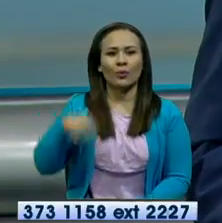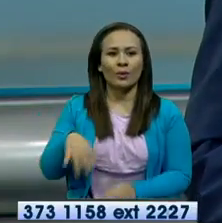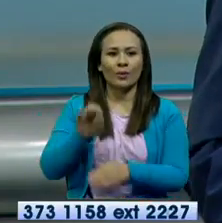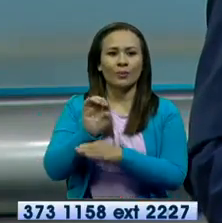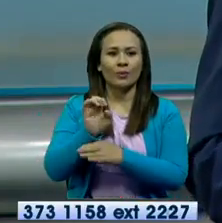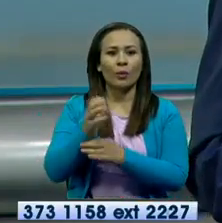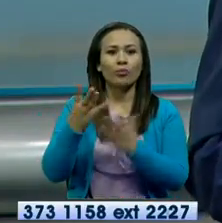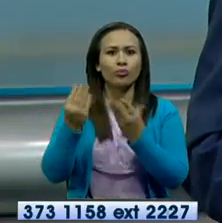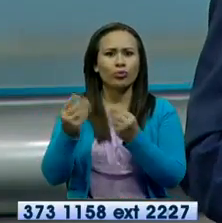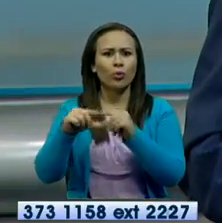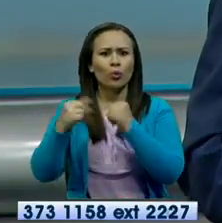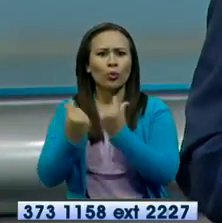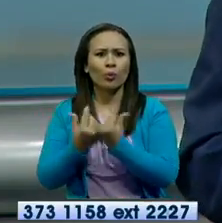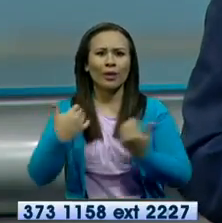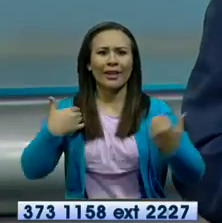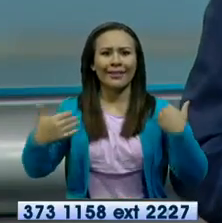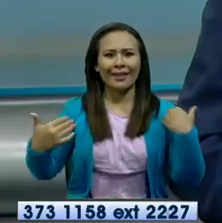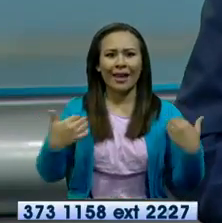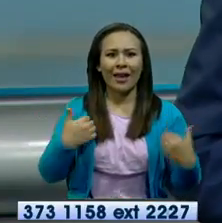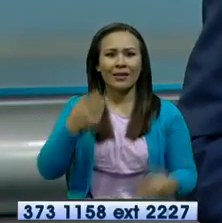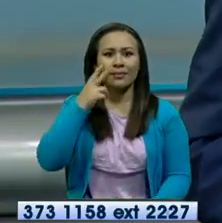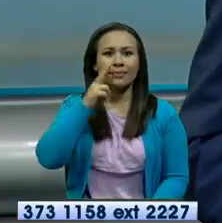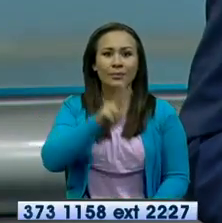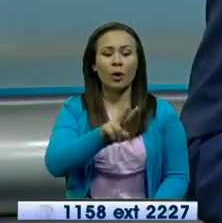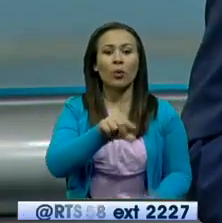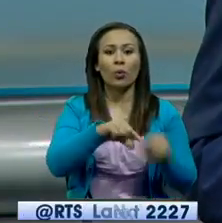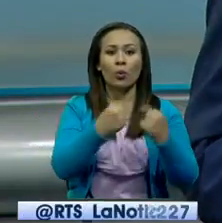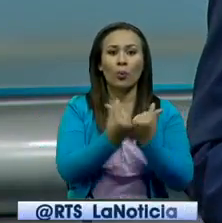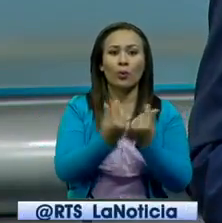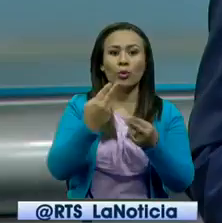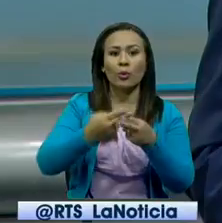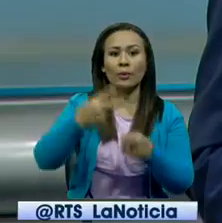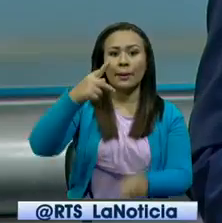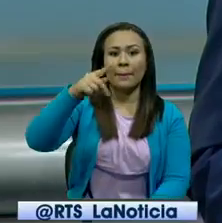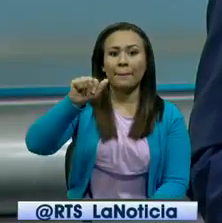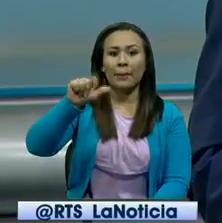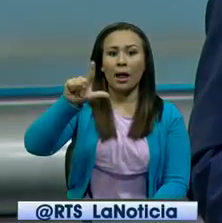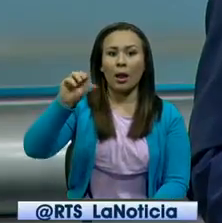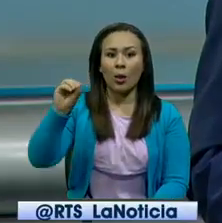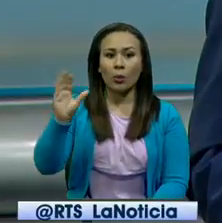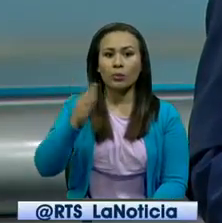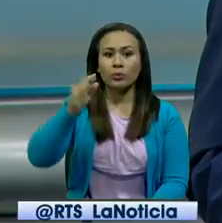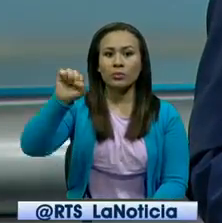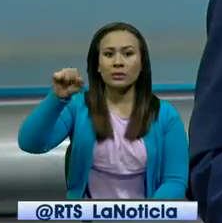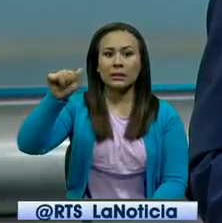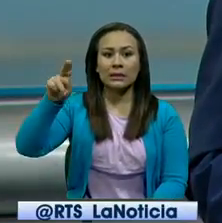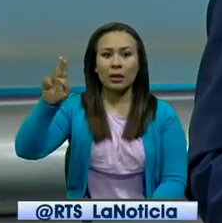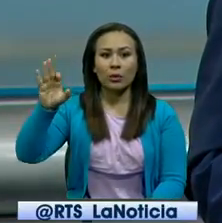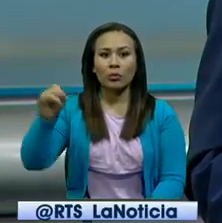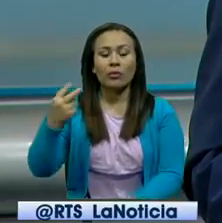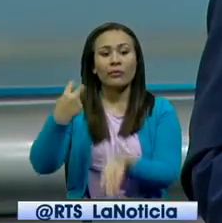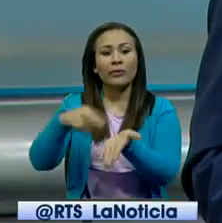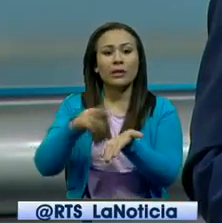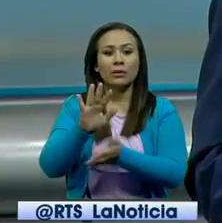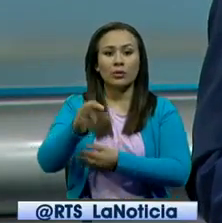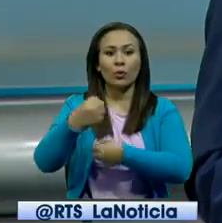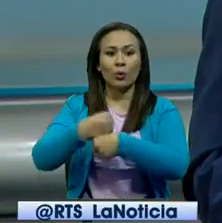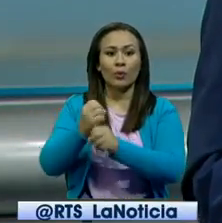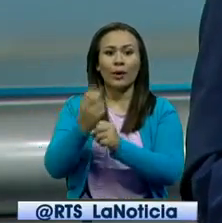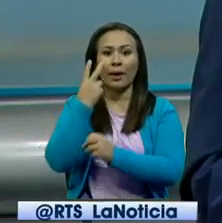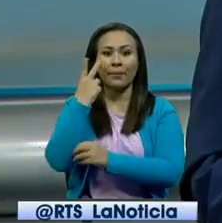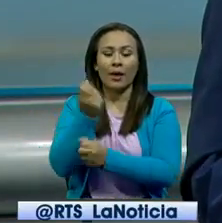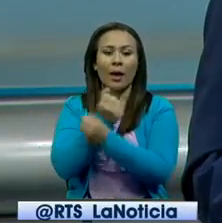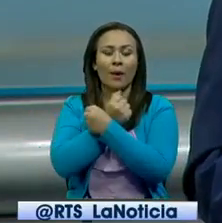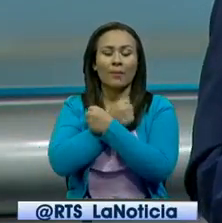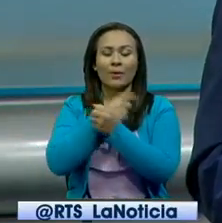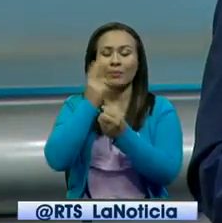varios grupos teatrales entre ellos la compañía palosanto presentan novenas en diferentes festivales con el fin de impulsar el amor por